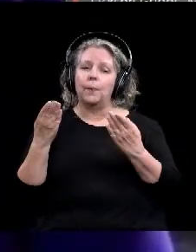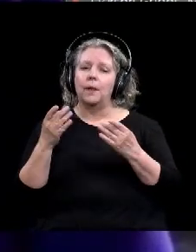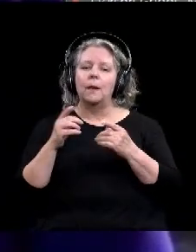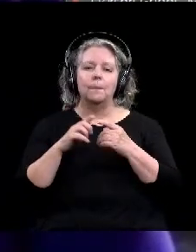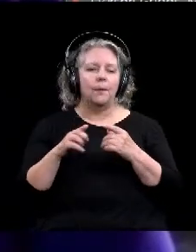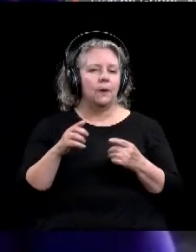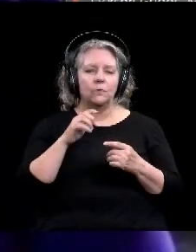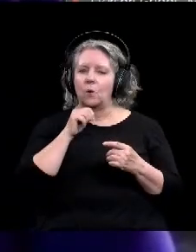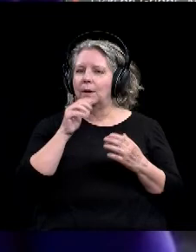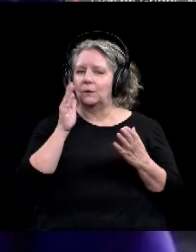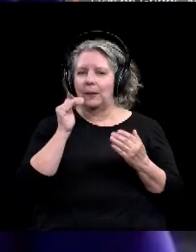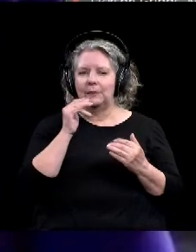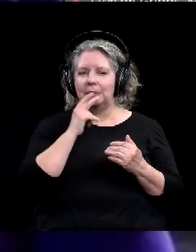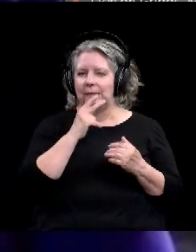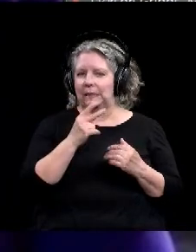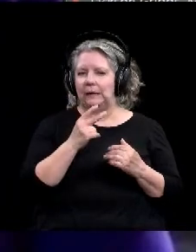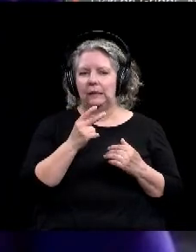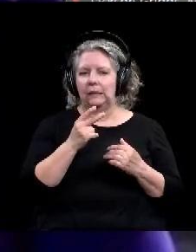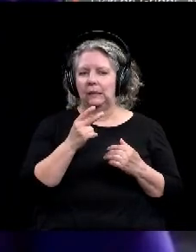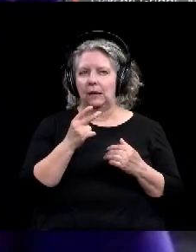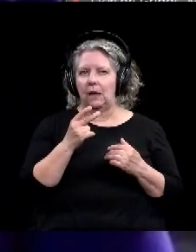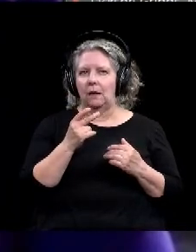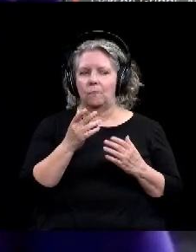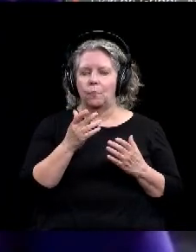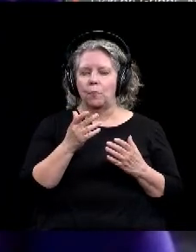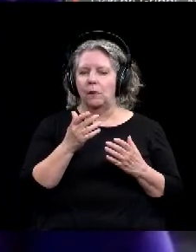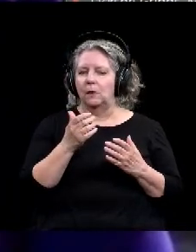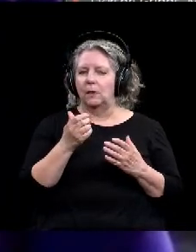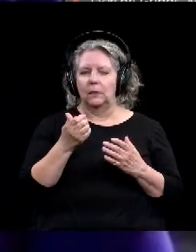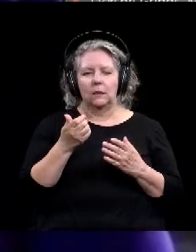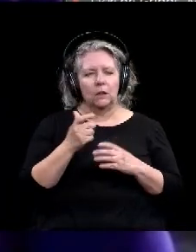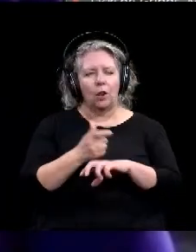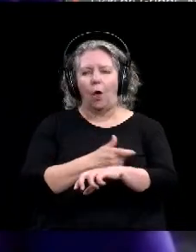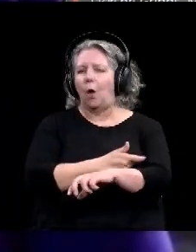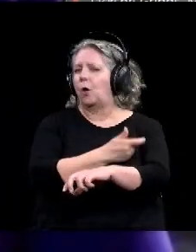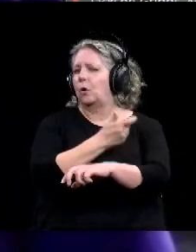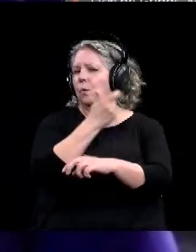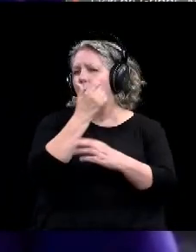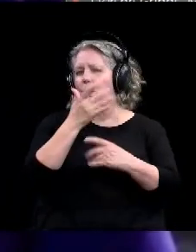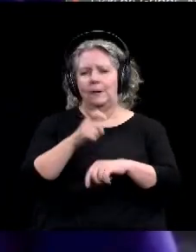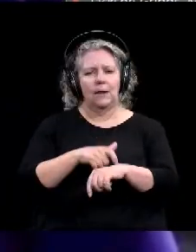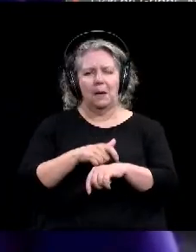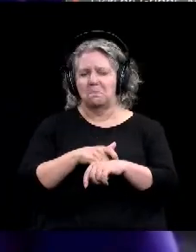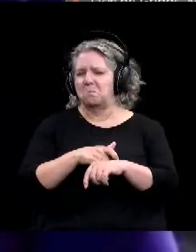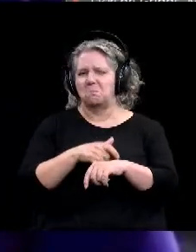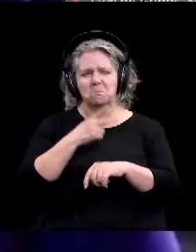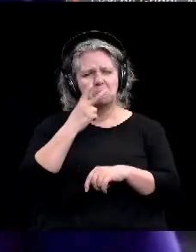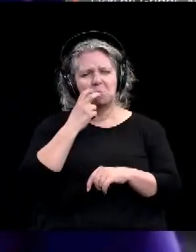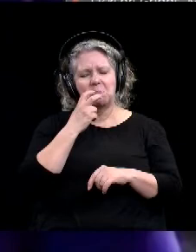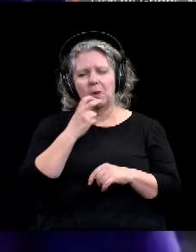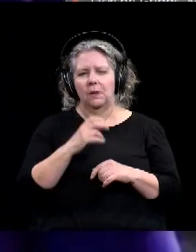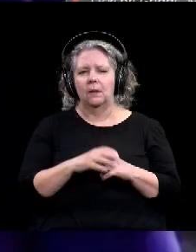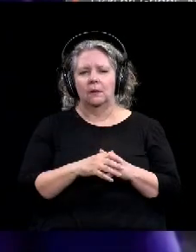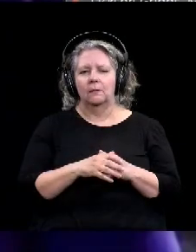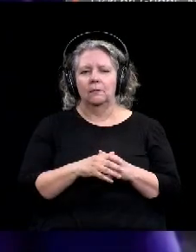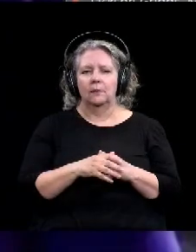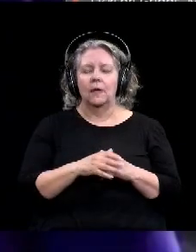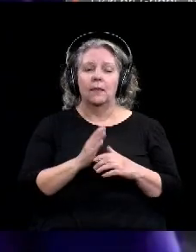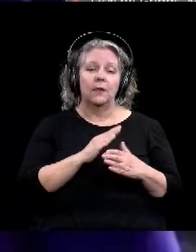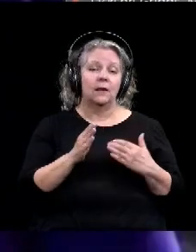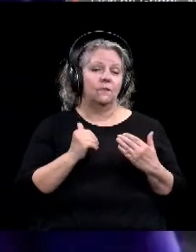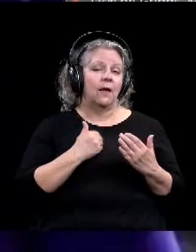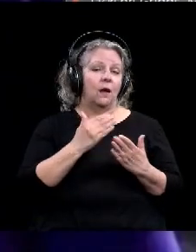tengan un tiempo de espera muy grande estamos ya muy acercado a una lista no tan larga